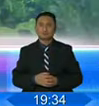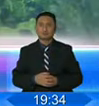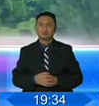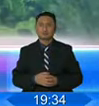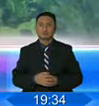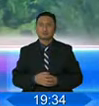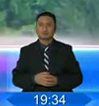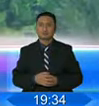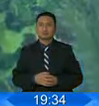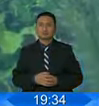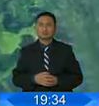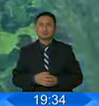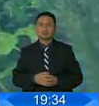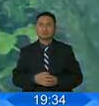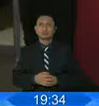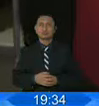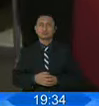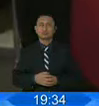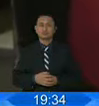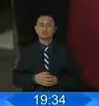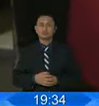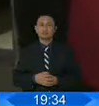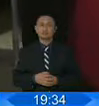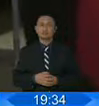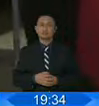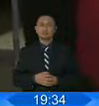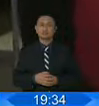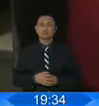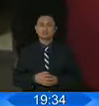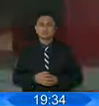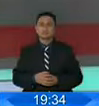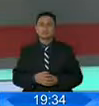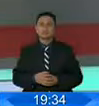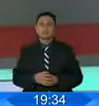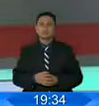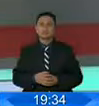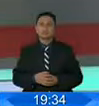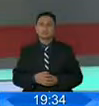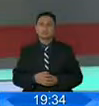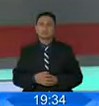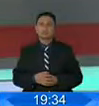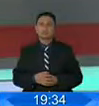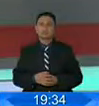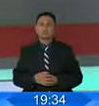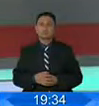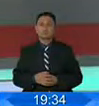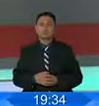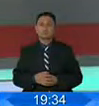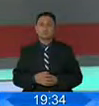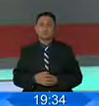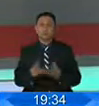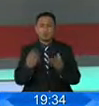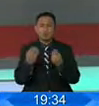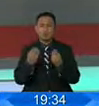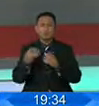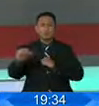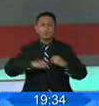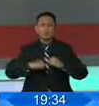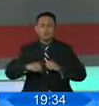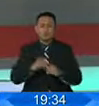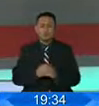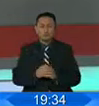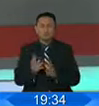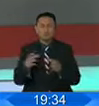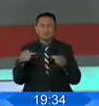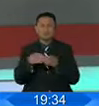En Quito informó Andrea Valareso. Una decena de actividades propone la concentración deportiva